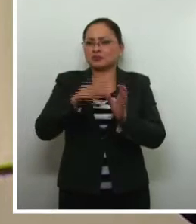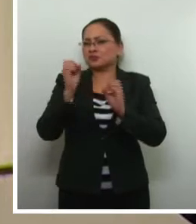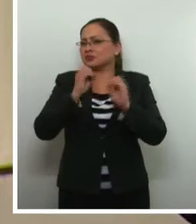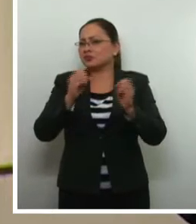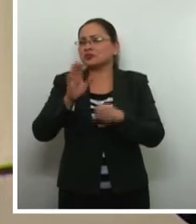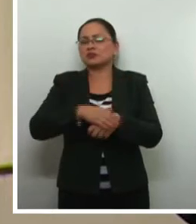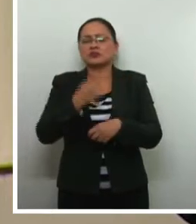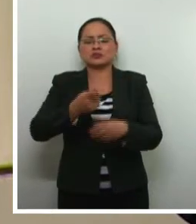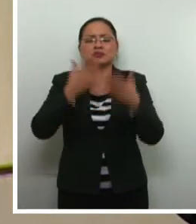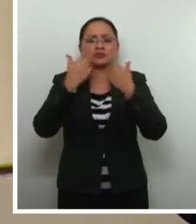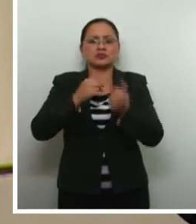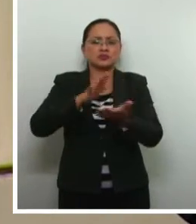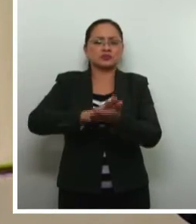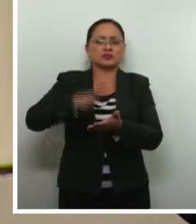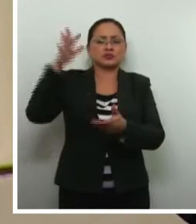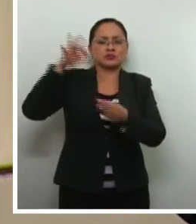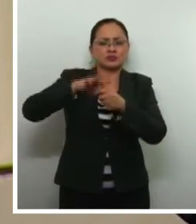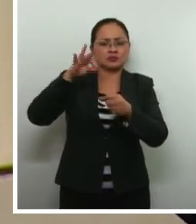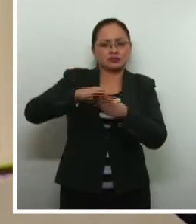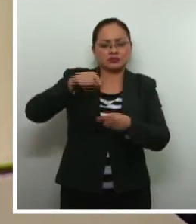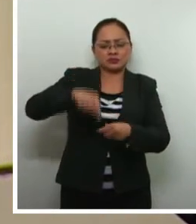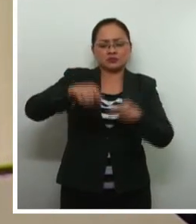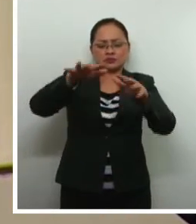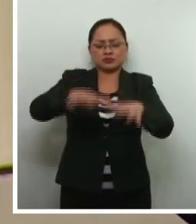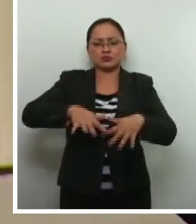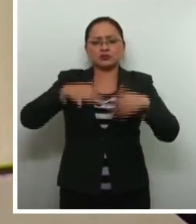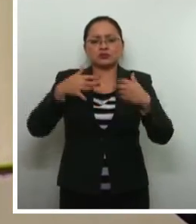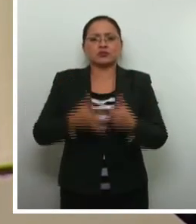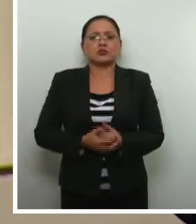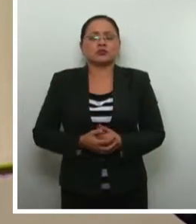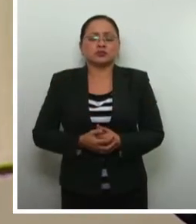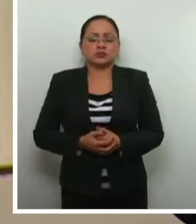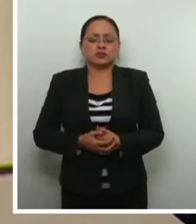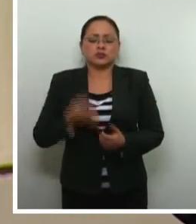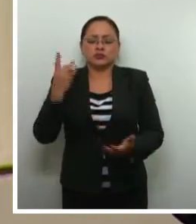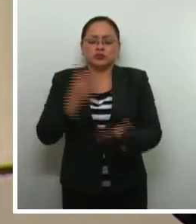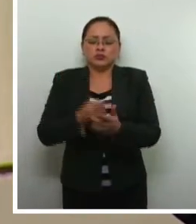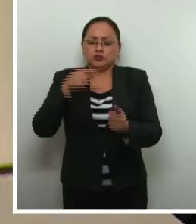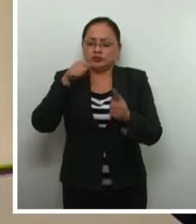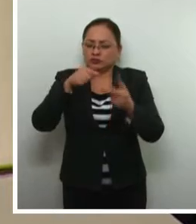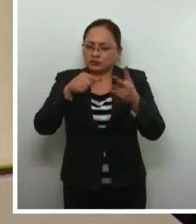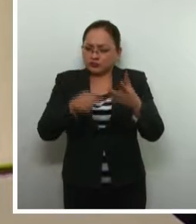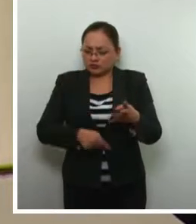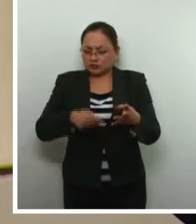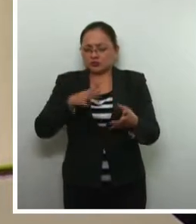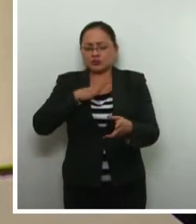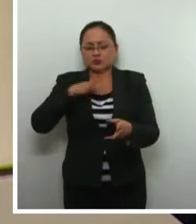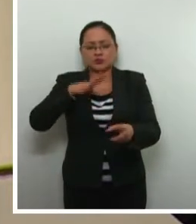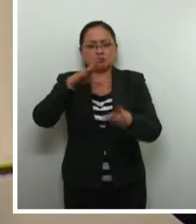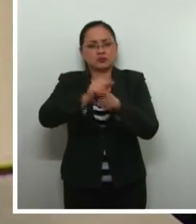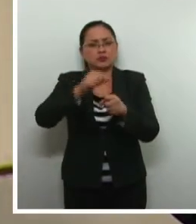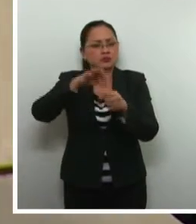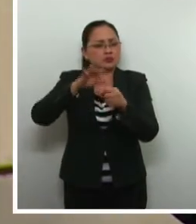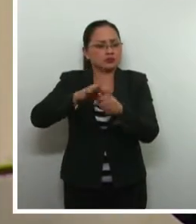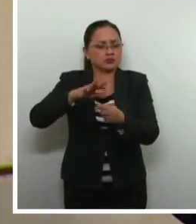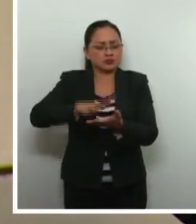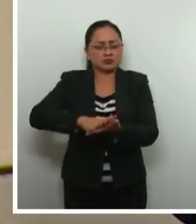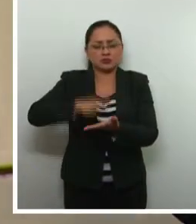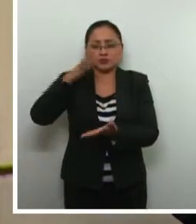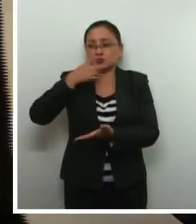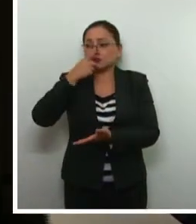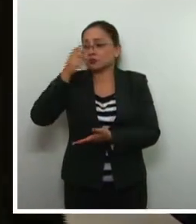alcanzaron la mayoría calificada en el Pleno. Únicamente las que alcanzan mayoría calificada en el